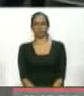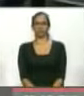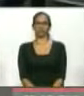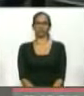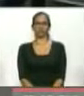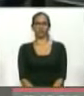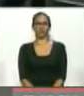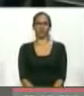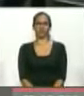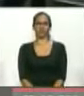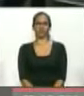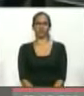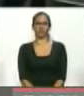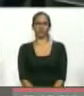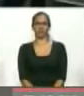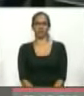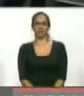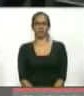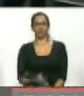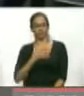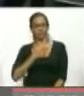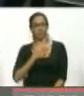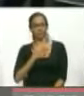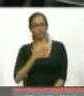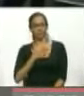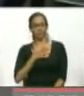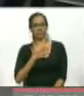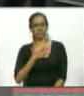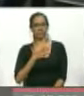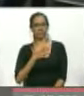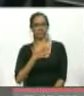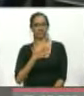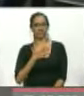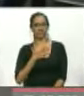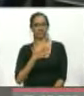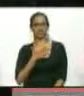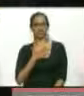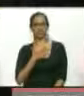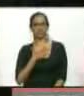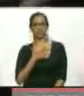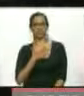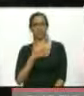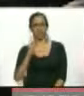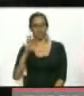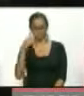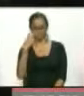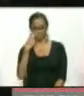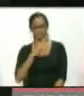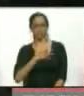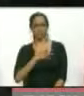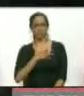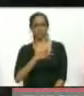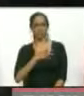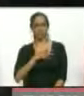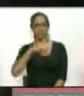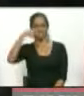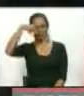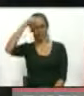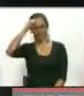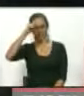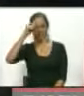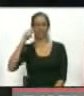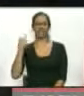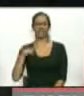miren me está musiquita mi equipo mi carrera